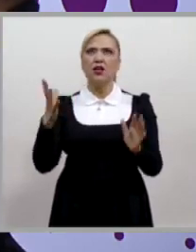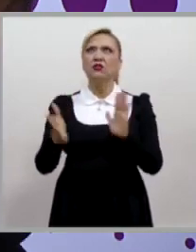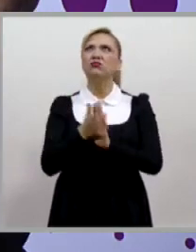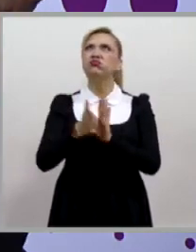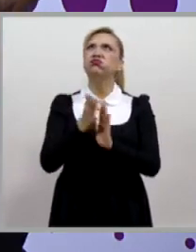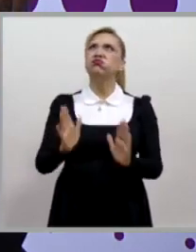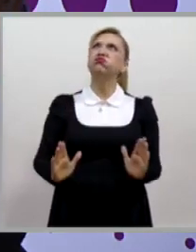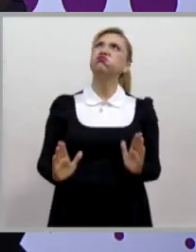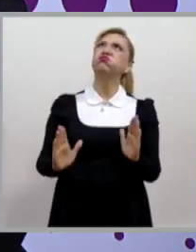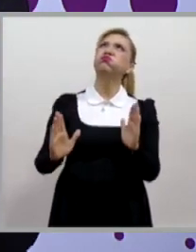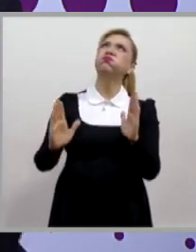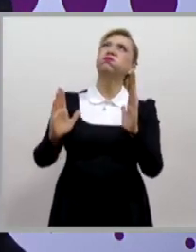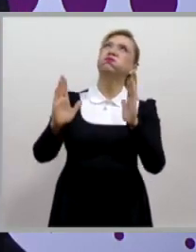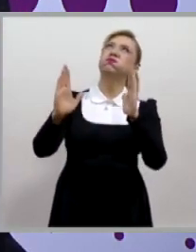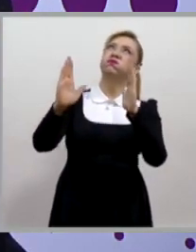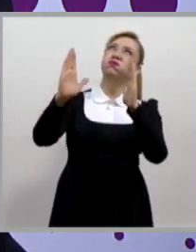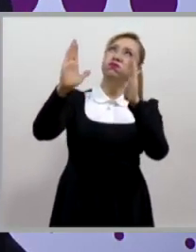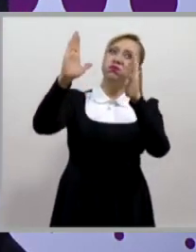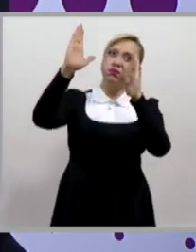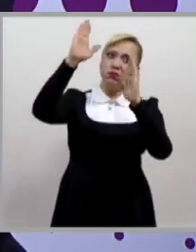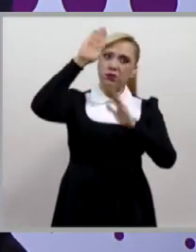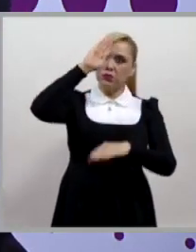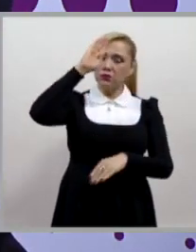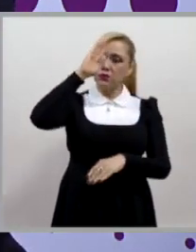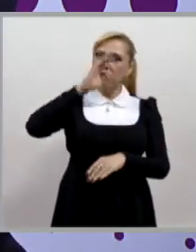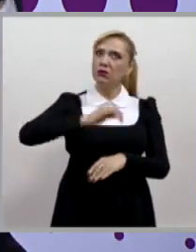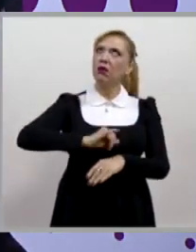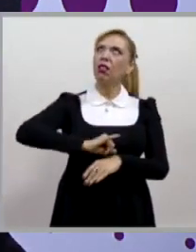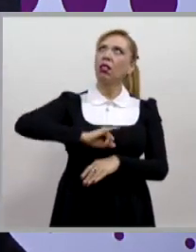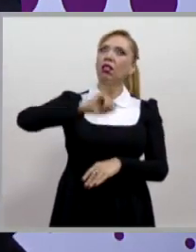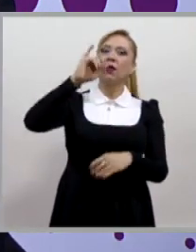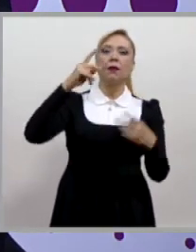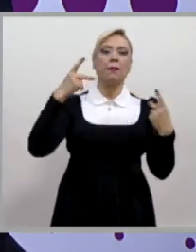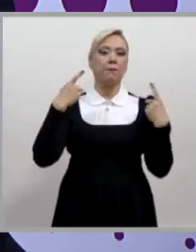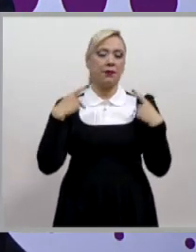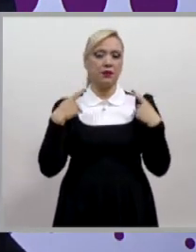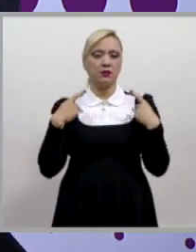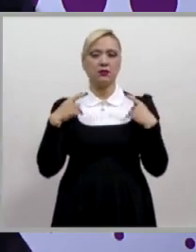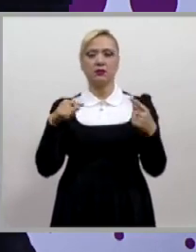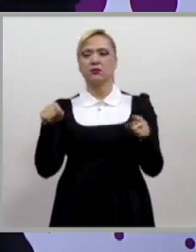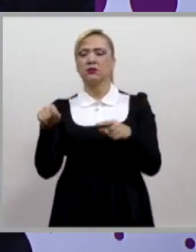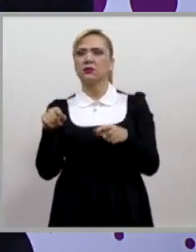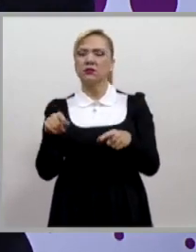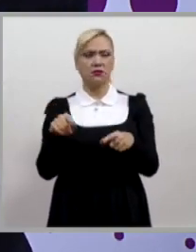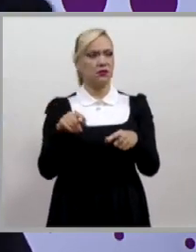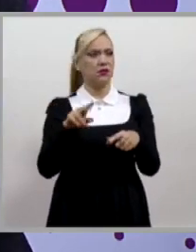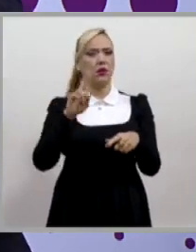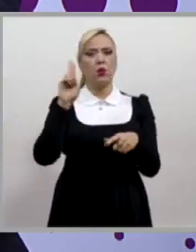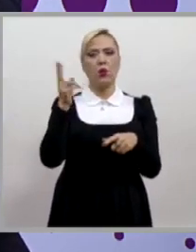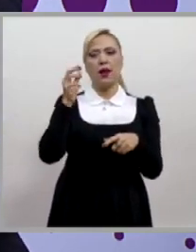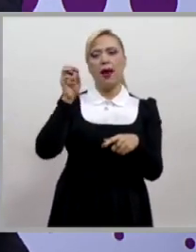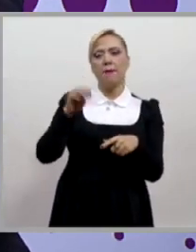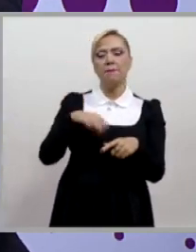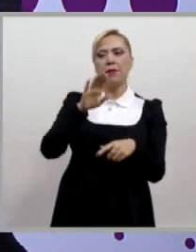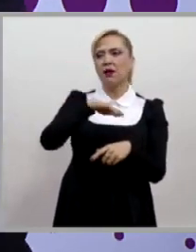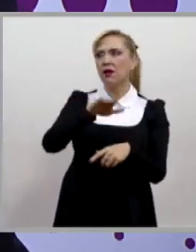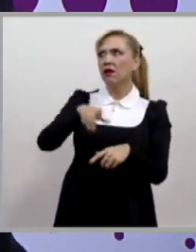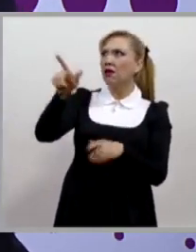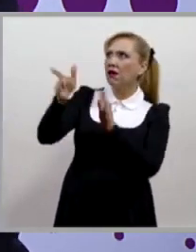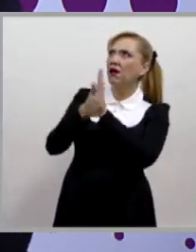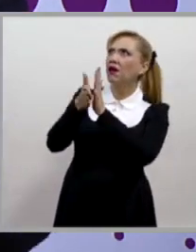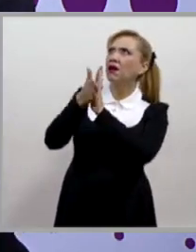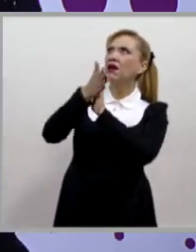gigantescas, pues al estilo Vigrant. Claro. Y ciertas personas ahí, sobre todo la UNAM, dijo, oye, no puedes construir porque visualmente